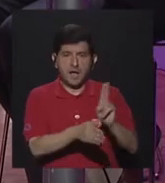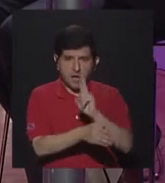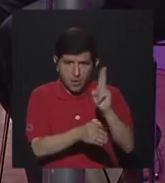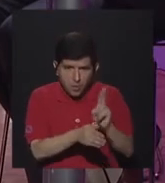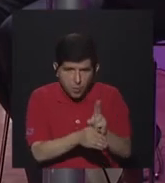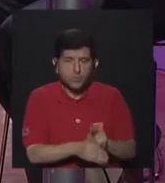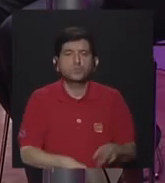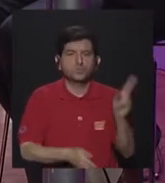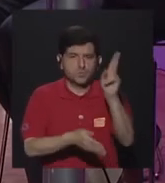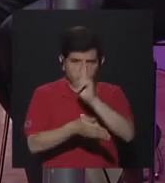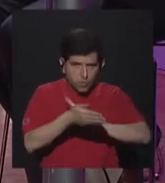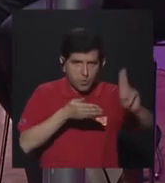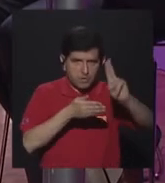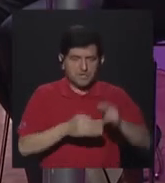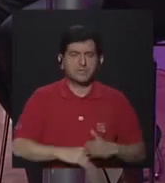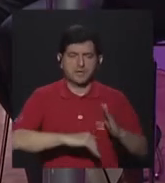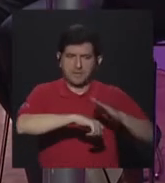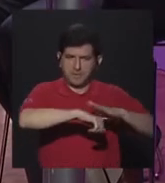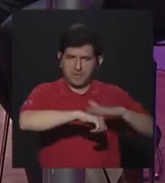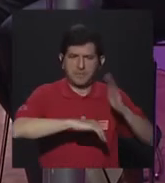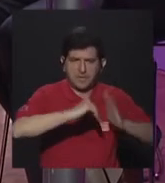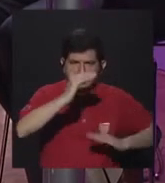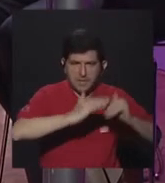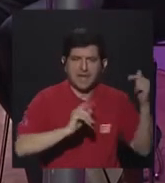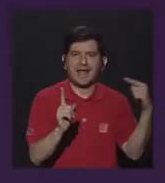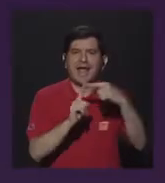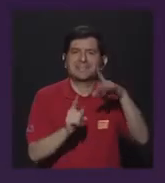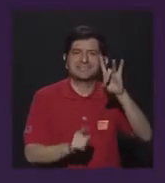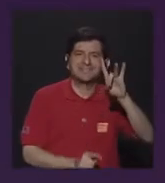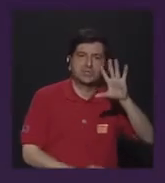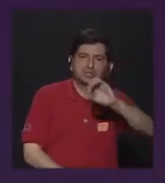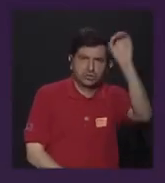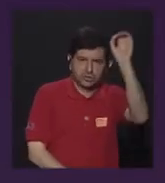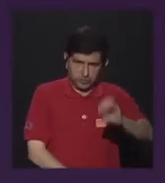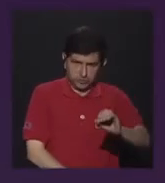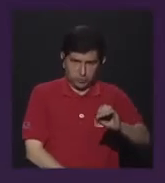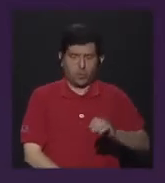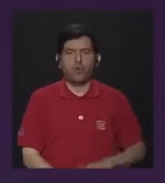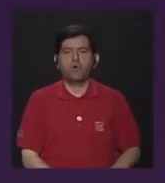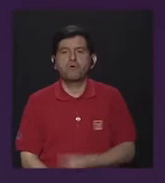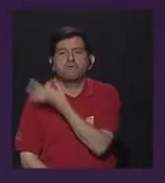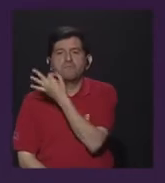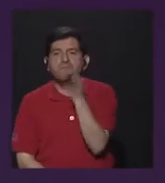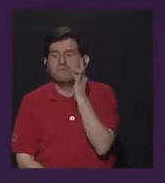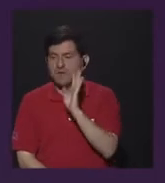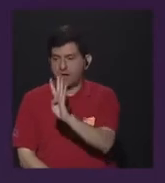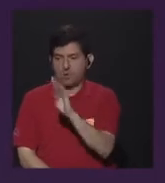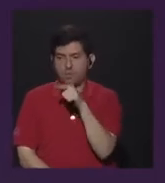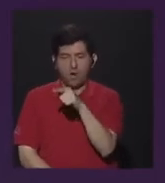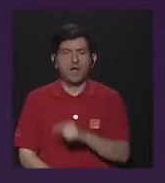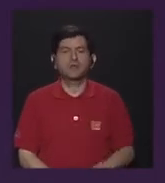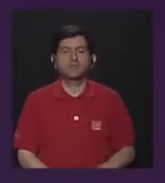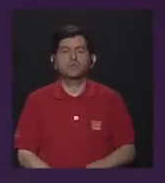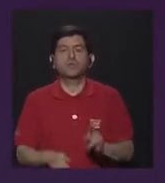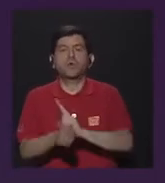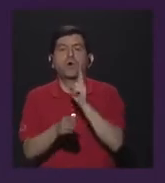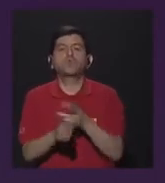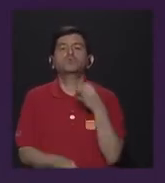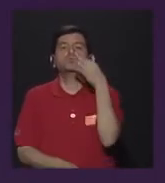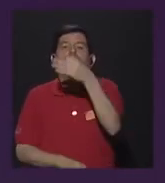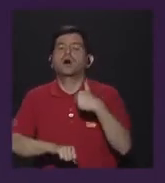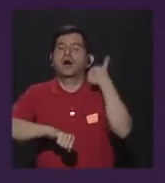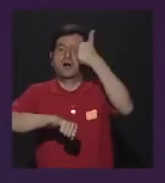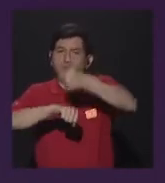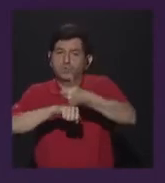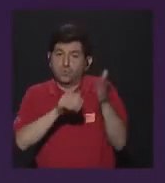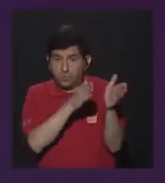según el plan regulador permite una construcción de hasta el 85 por ciento y la finca 4 el uso del suelo por definir en el